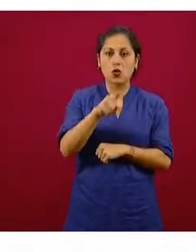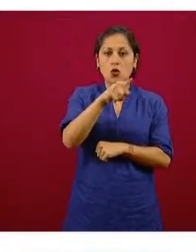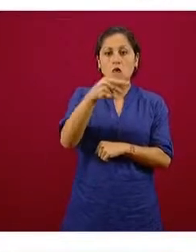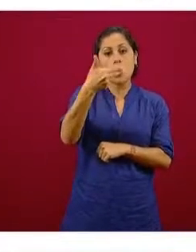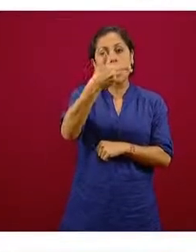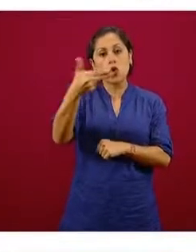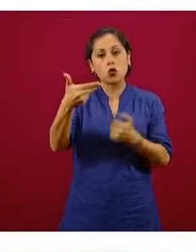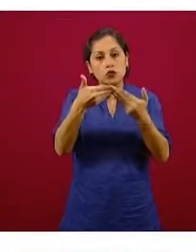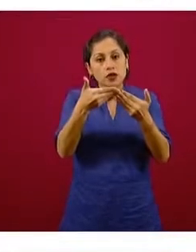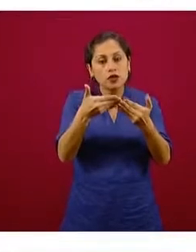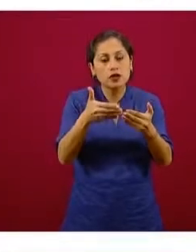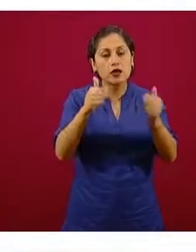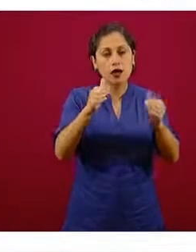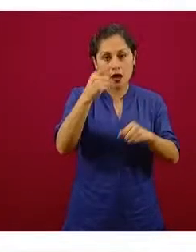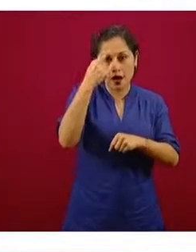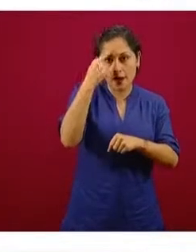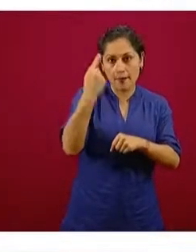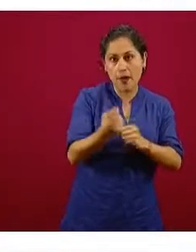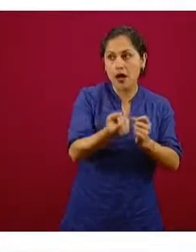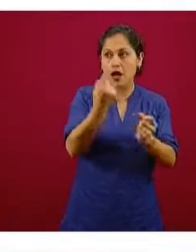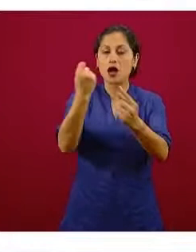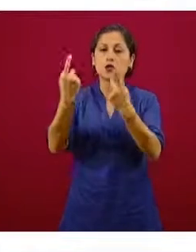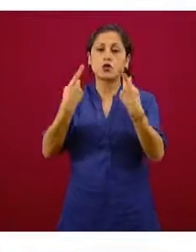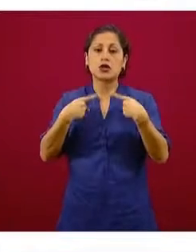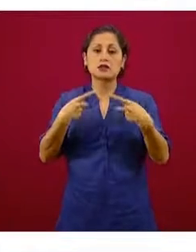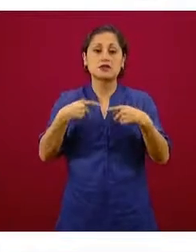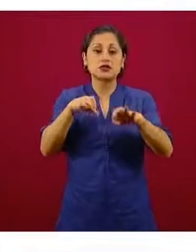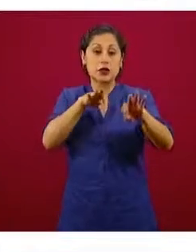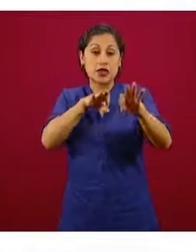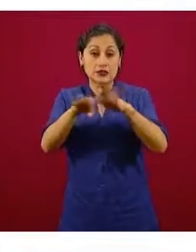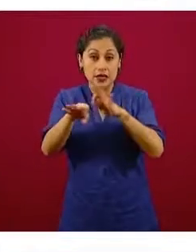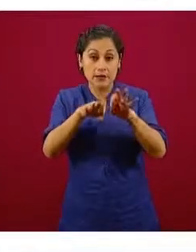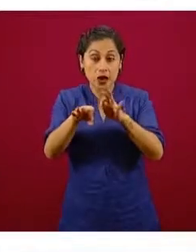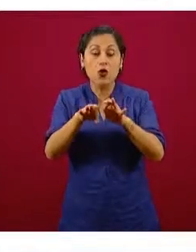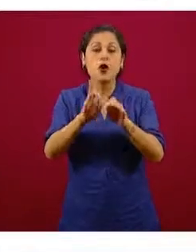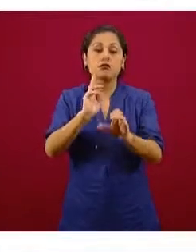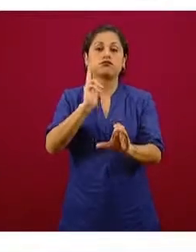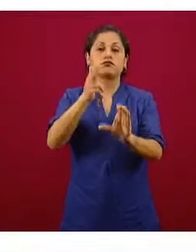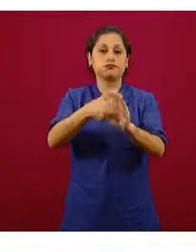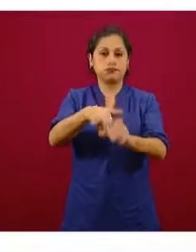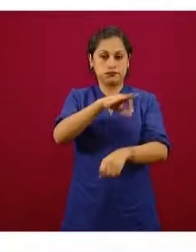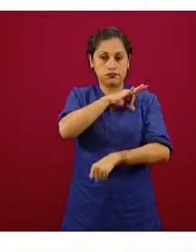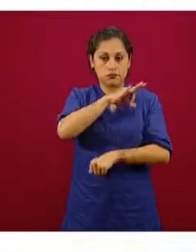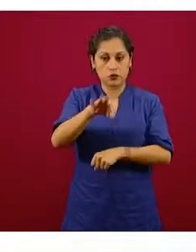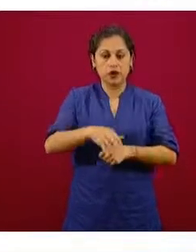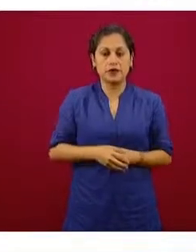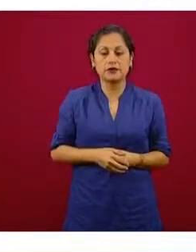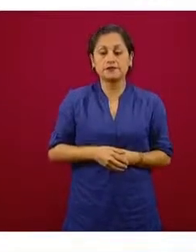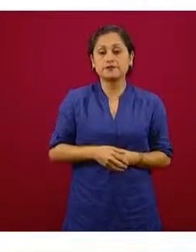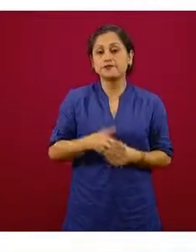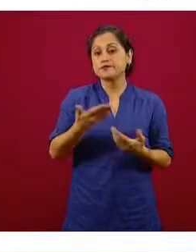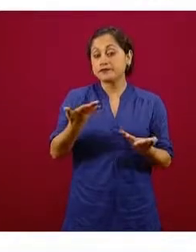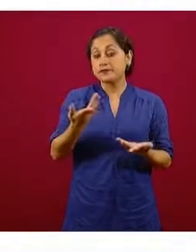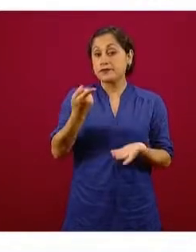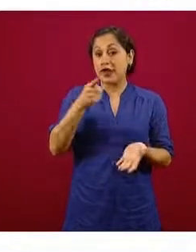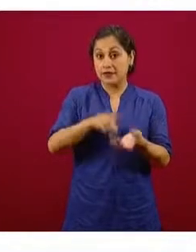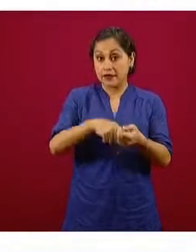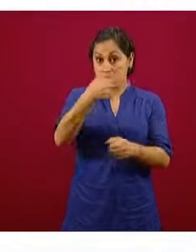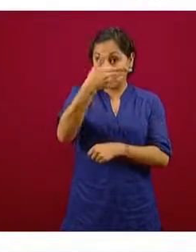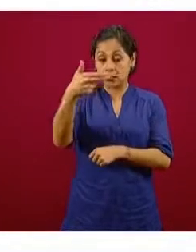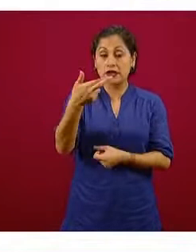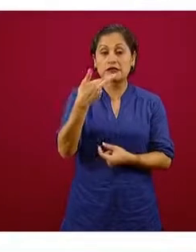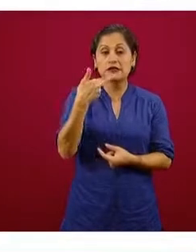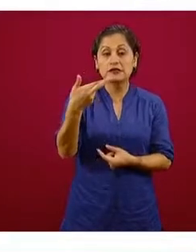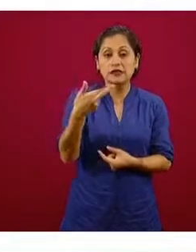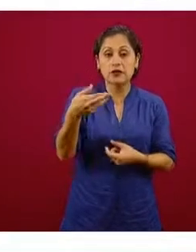brindar, en este caso, servicio a las personas que están en trabajos esenciales. Servicios, lo que son restaurantes,